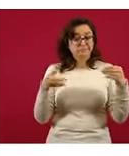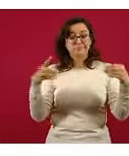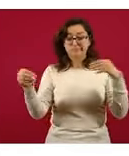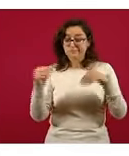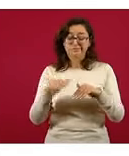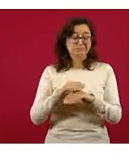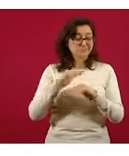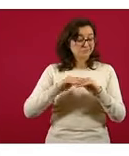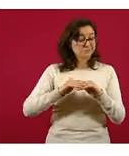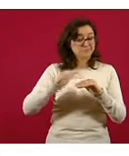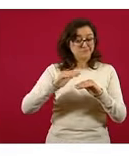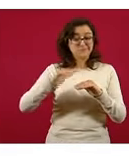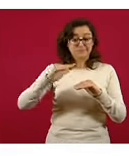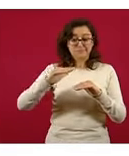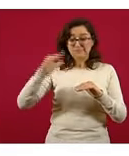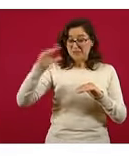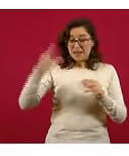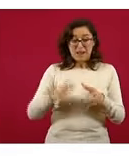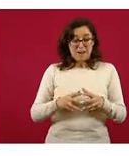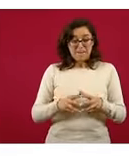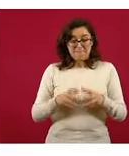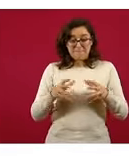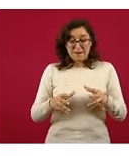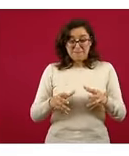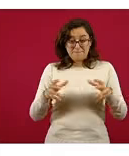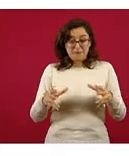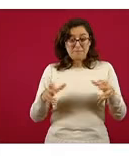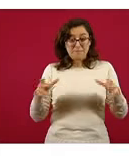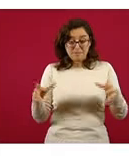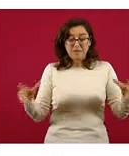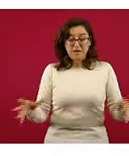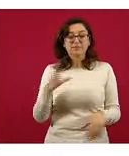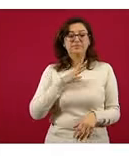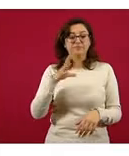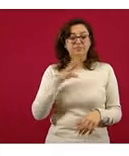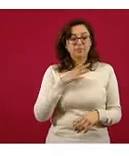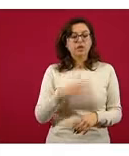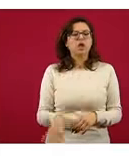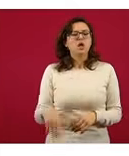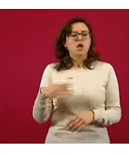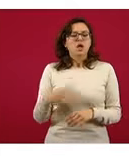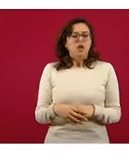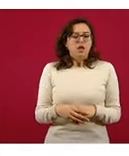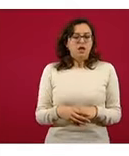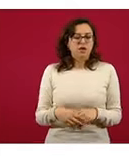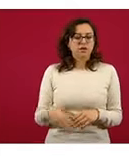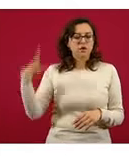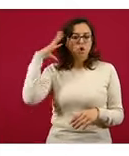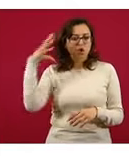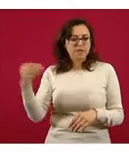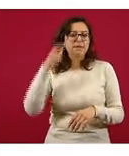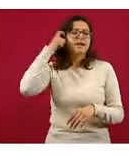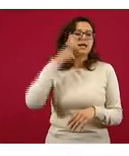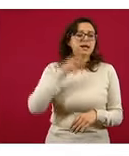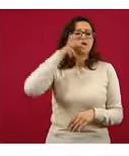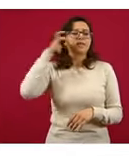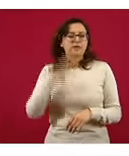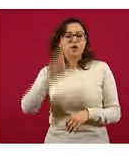indicadores. Esto quiere decir que la actividad viral va en incremento. Colima, Guerrero, Hidalgo, Morelos, Oaxaca,